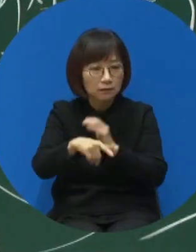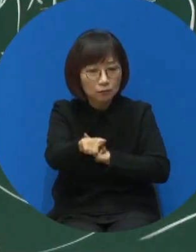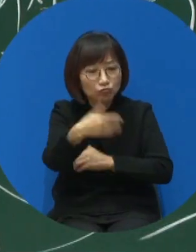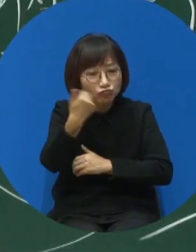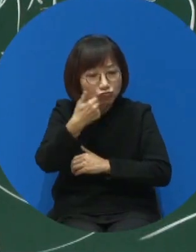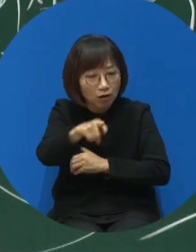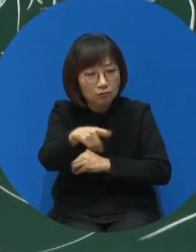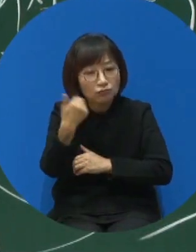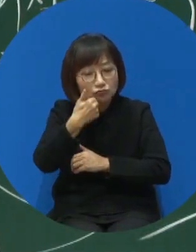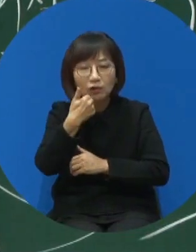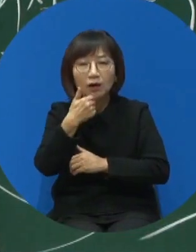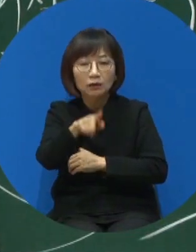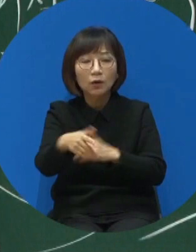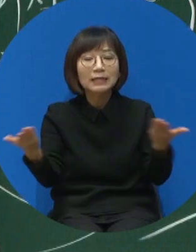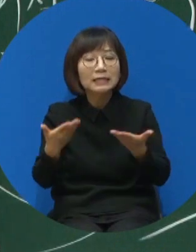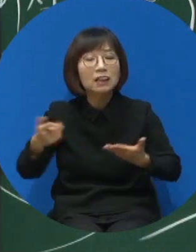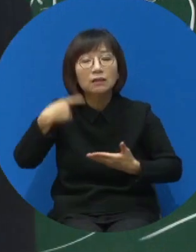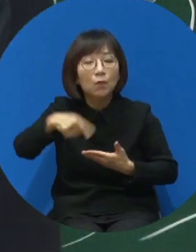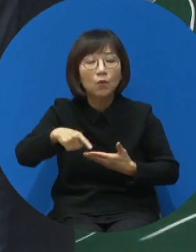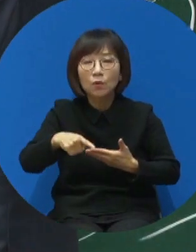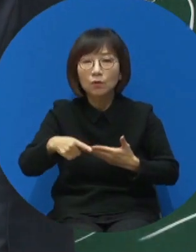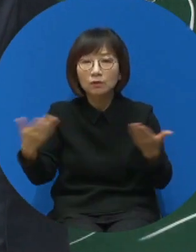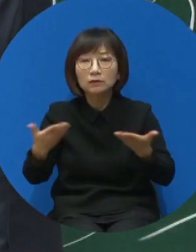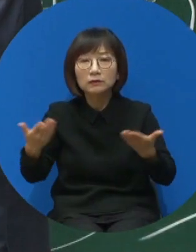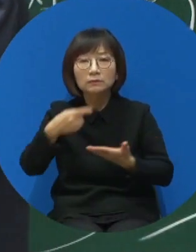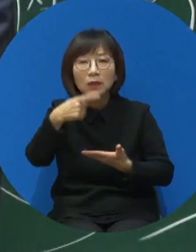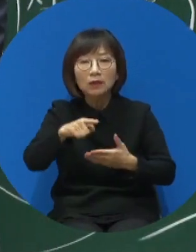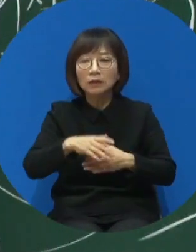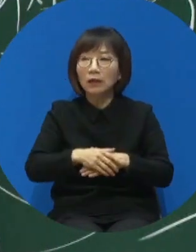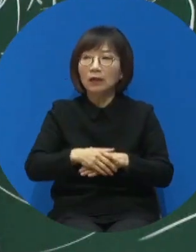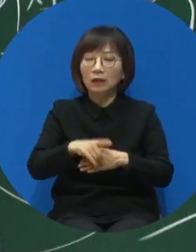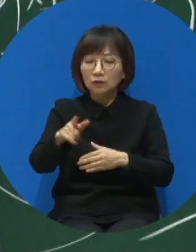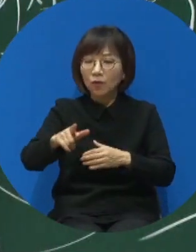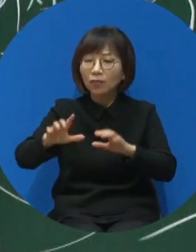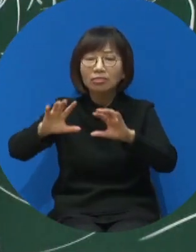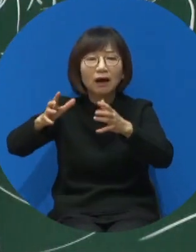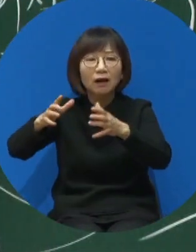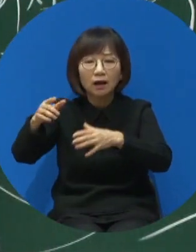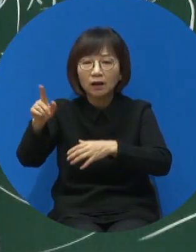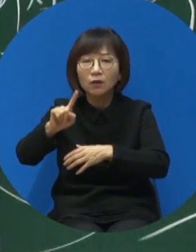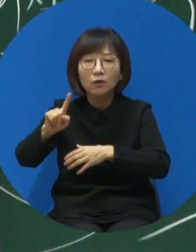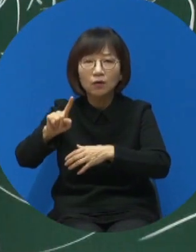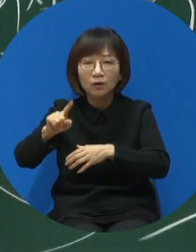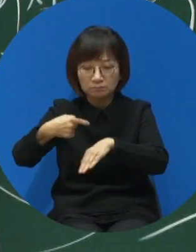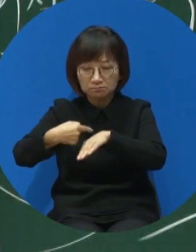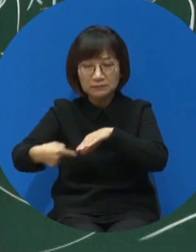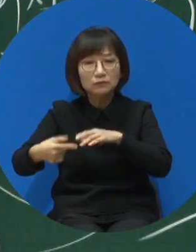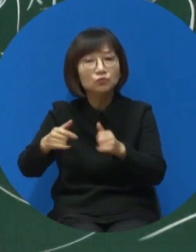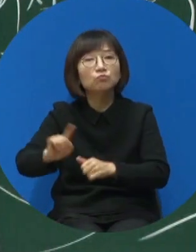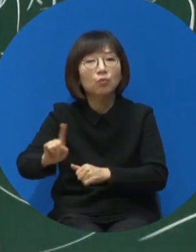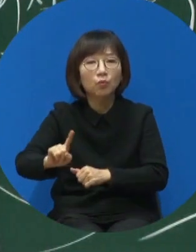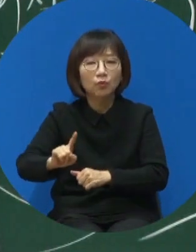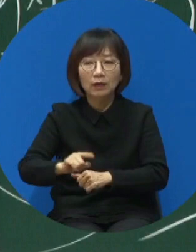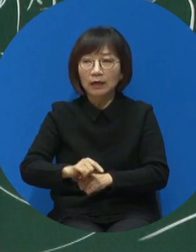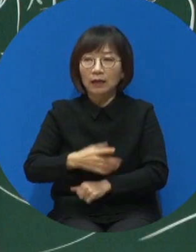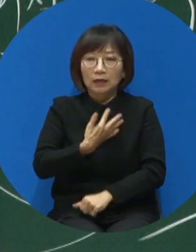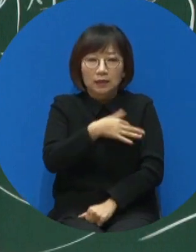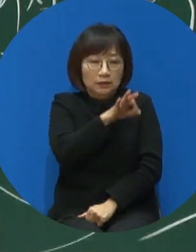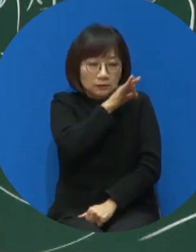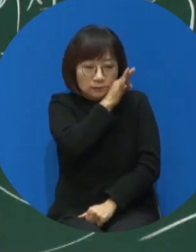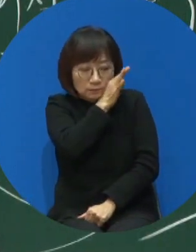echaron a suertes y dijeron quién eres tú por eso anda de qué país has venido siendo